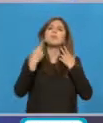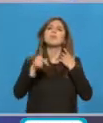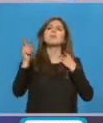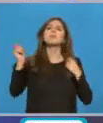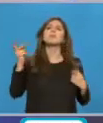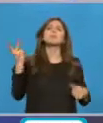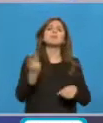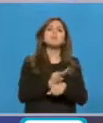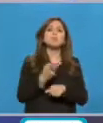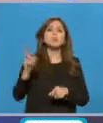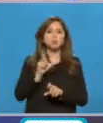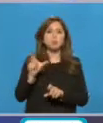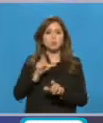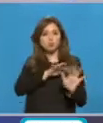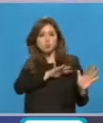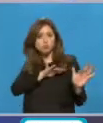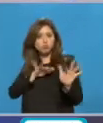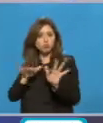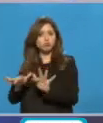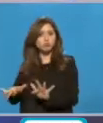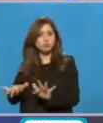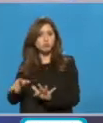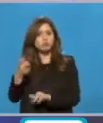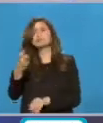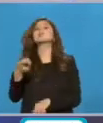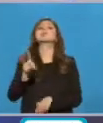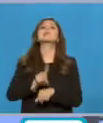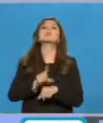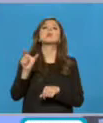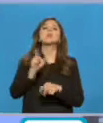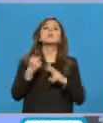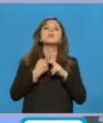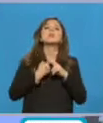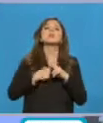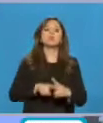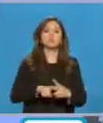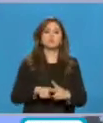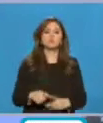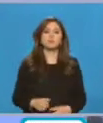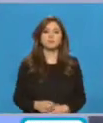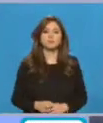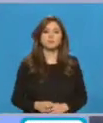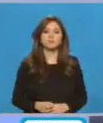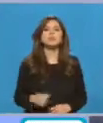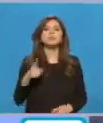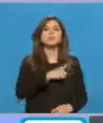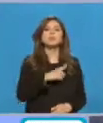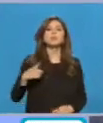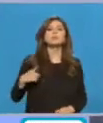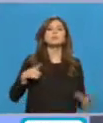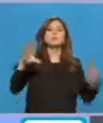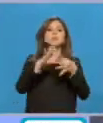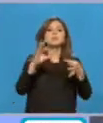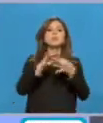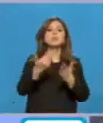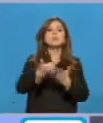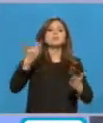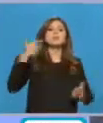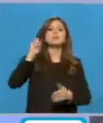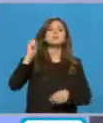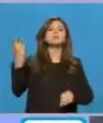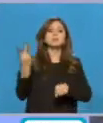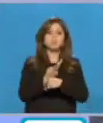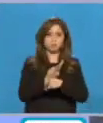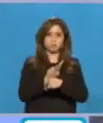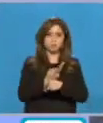desde desde que se dio. Creo que tenemos que hablar un poquito de los antecedentes. Ahí se llevaba a cabo